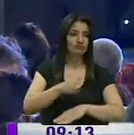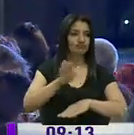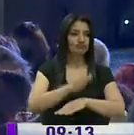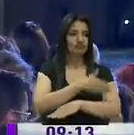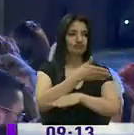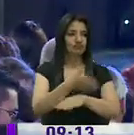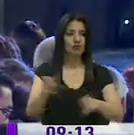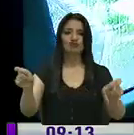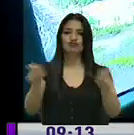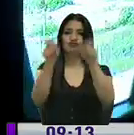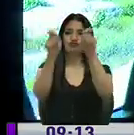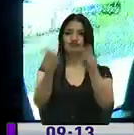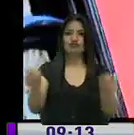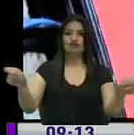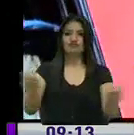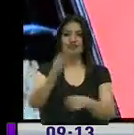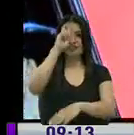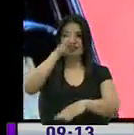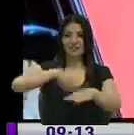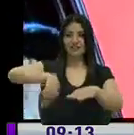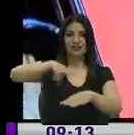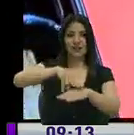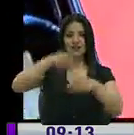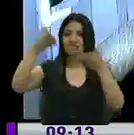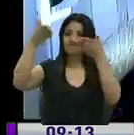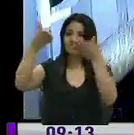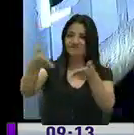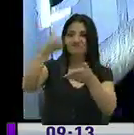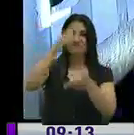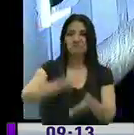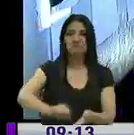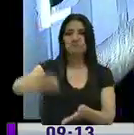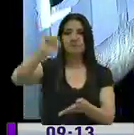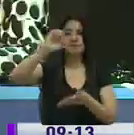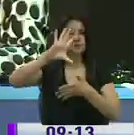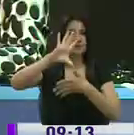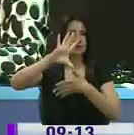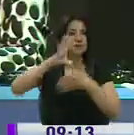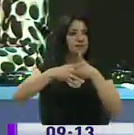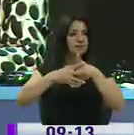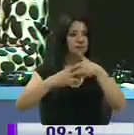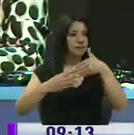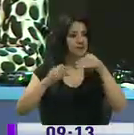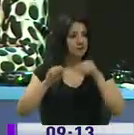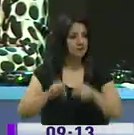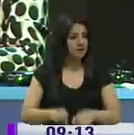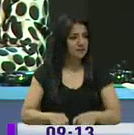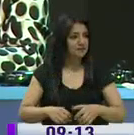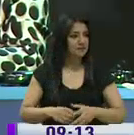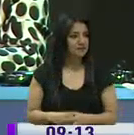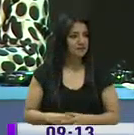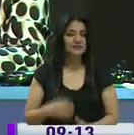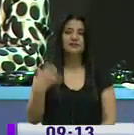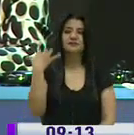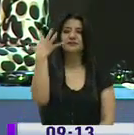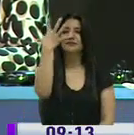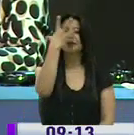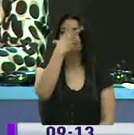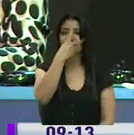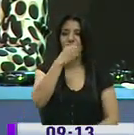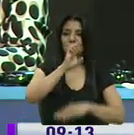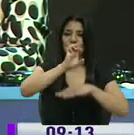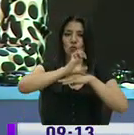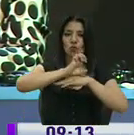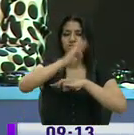por la sinfónica nacional en homenaje al travel mart latin america bienvenidos a nuestro hermoso ecuador para la